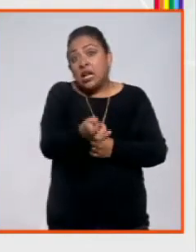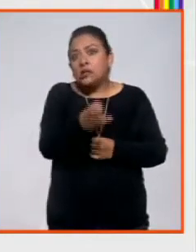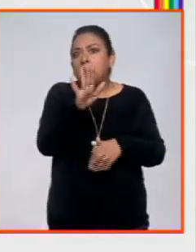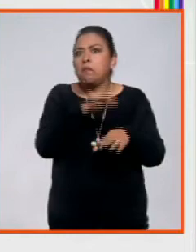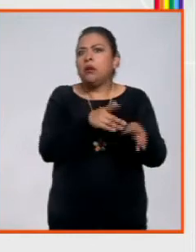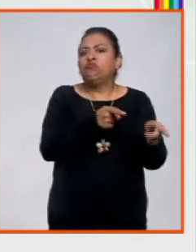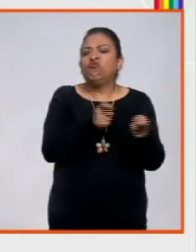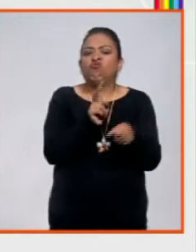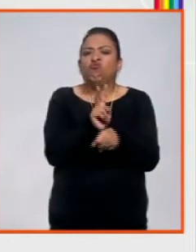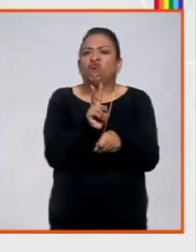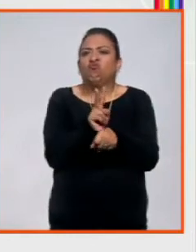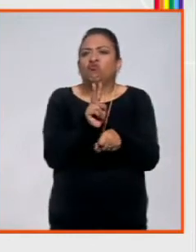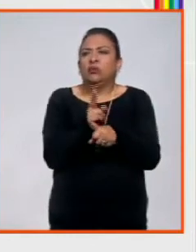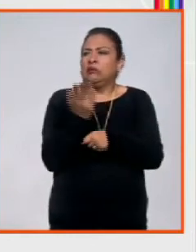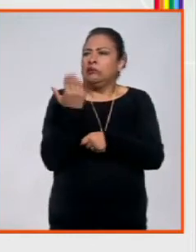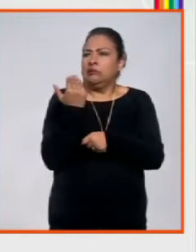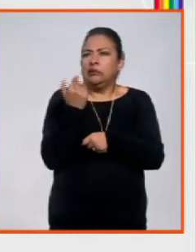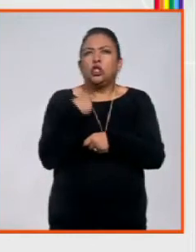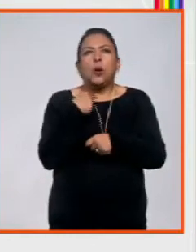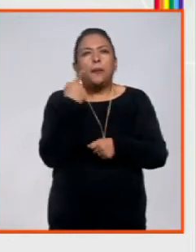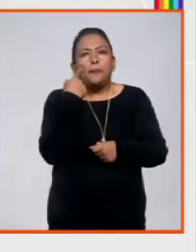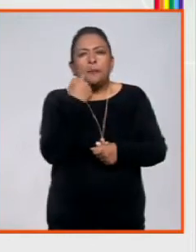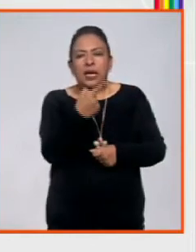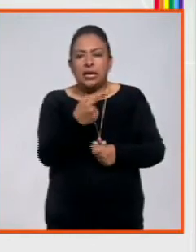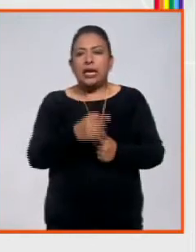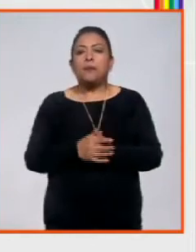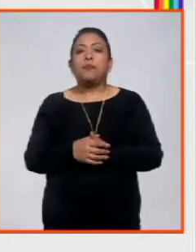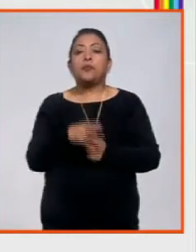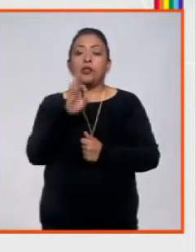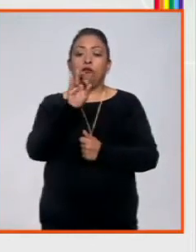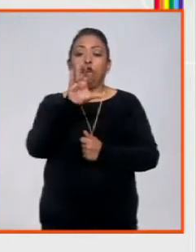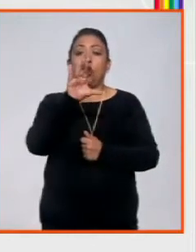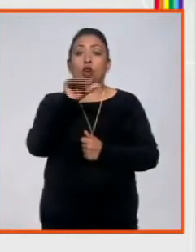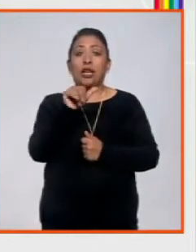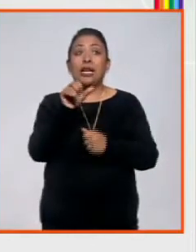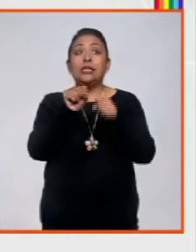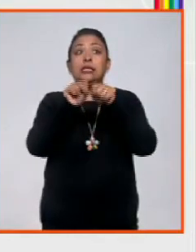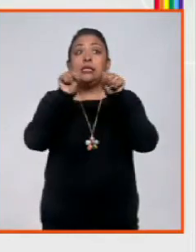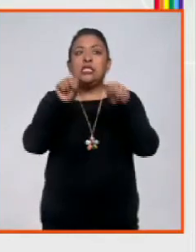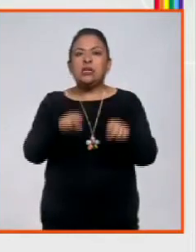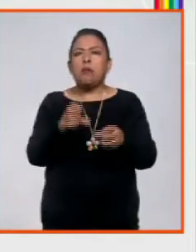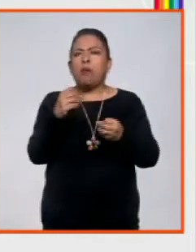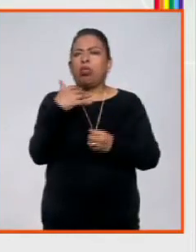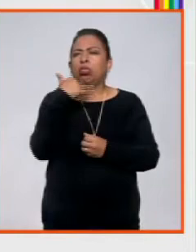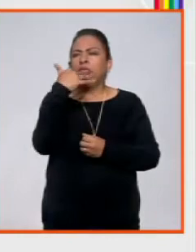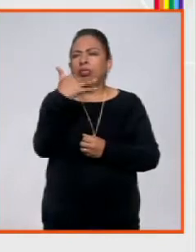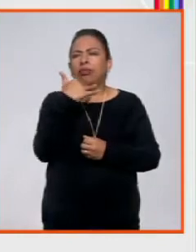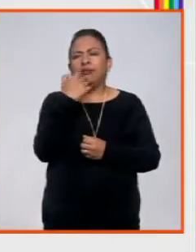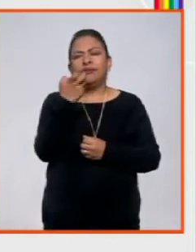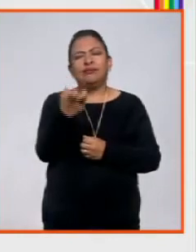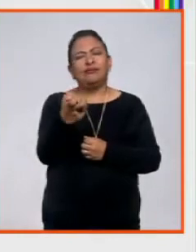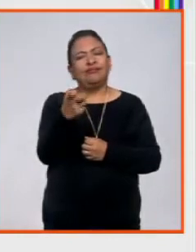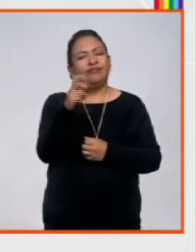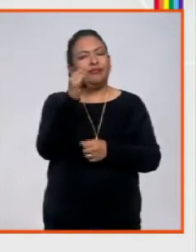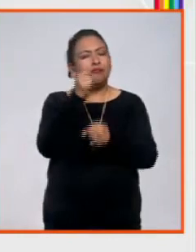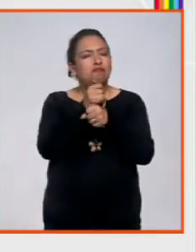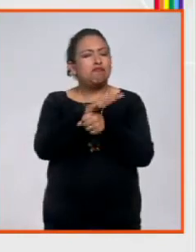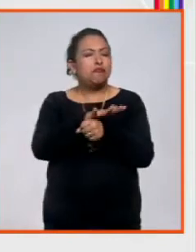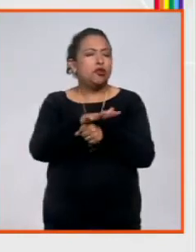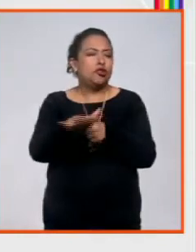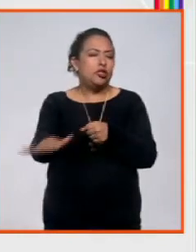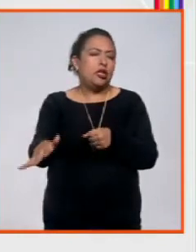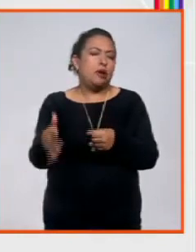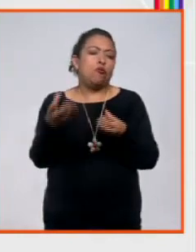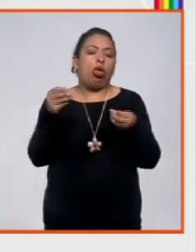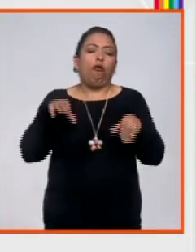controlado y vigilado hace poco estaba lloviendo que el font que era un sistema entero de corrupción eso es imposible o sea el fonca